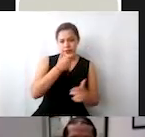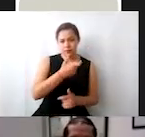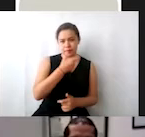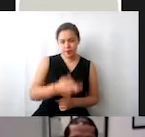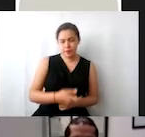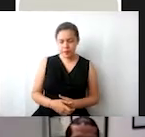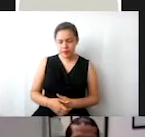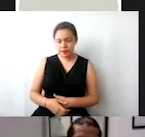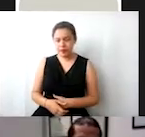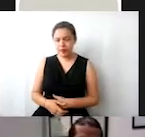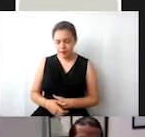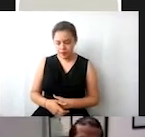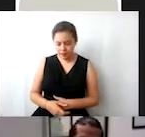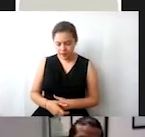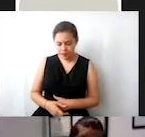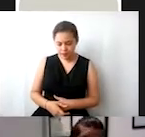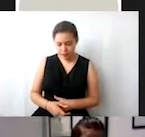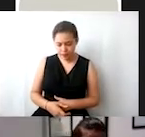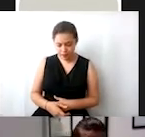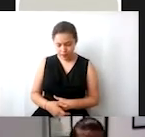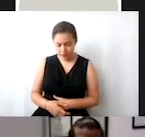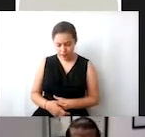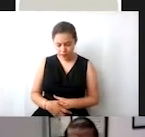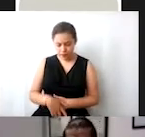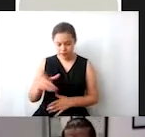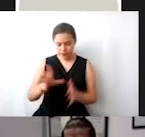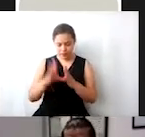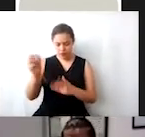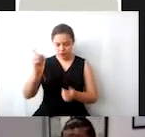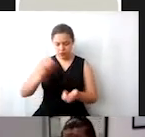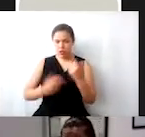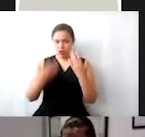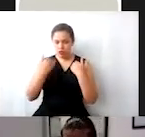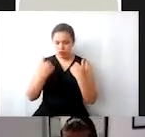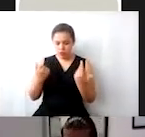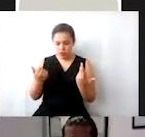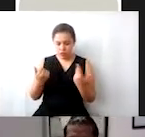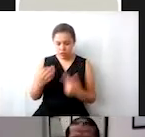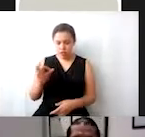esto no está, digamos, esto no está en la Constitución, esto probablemente